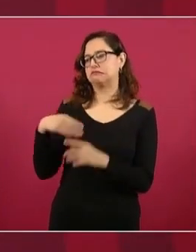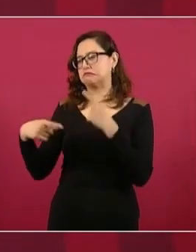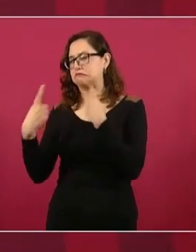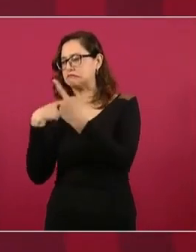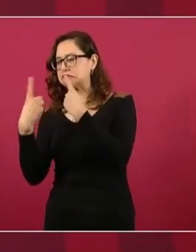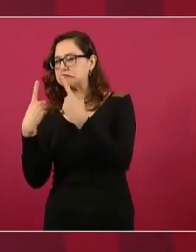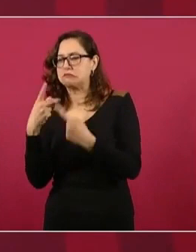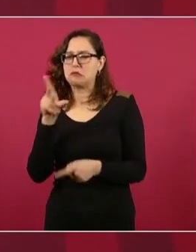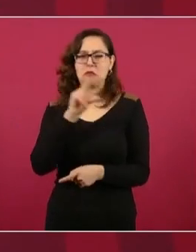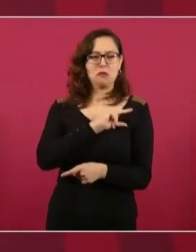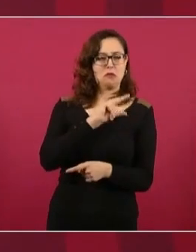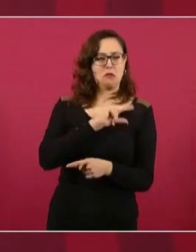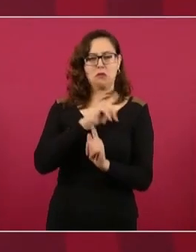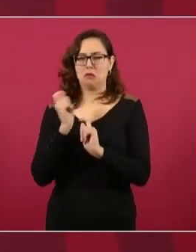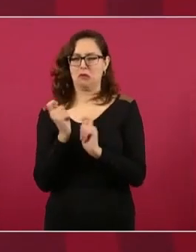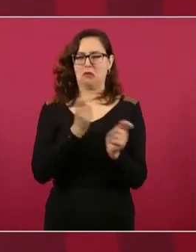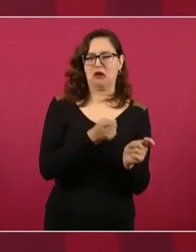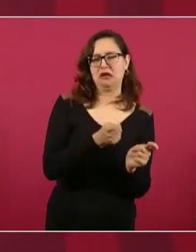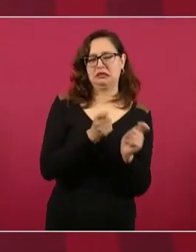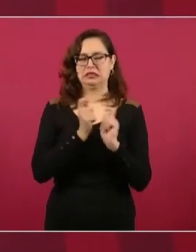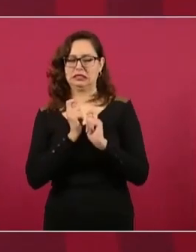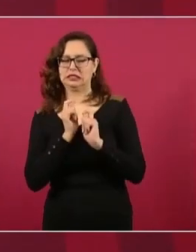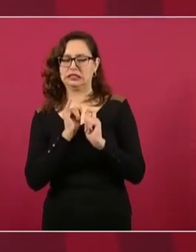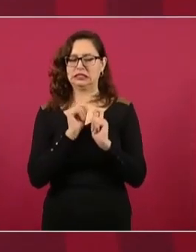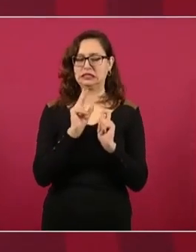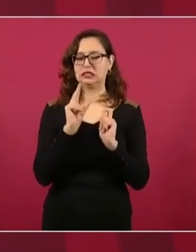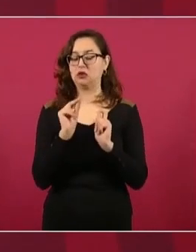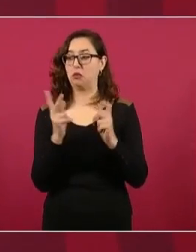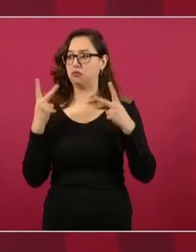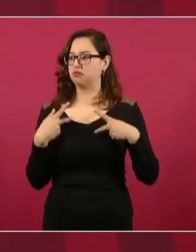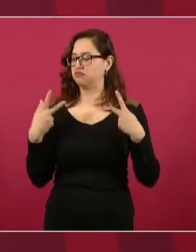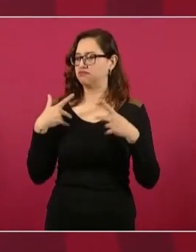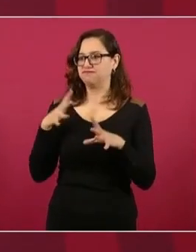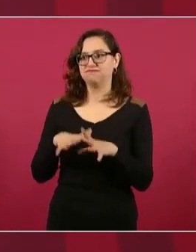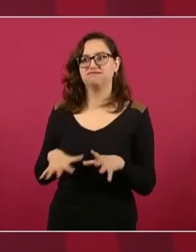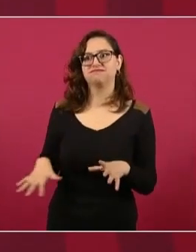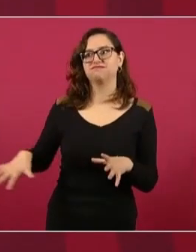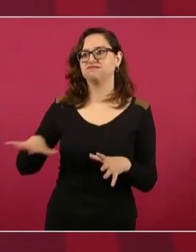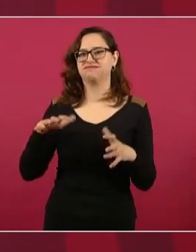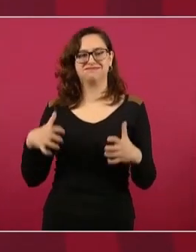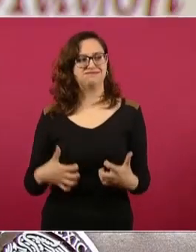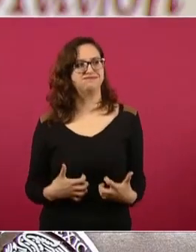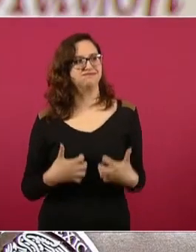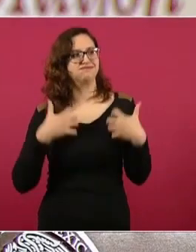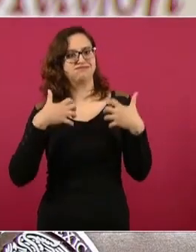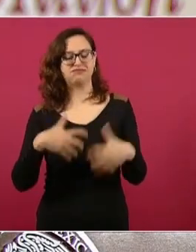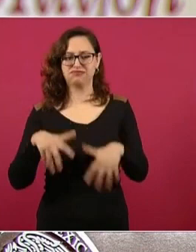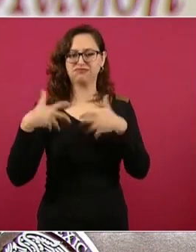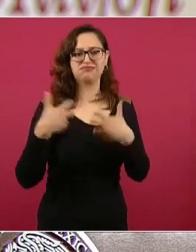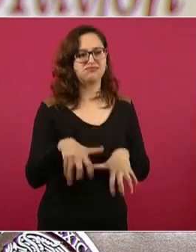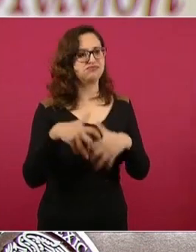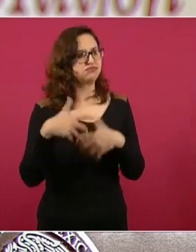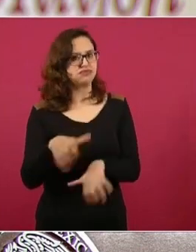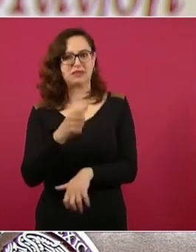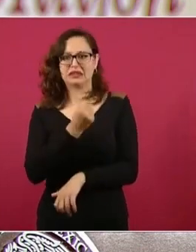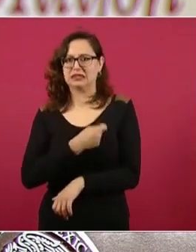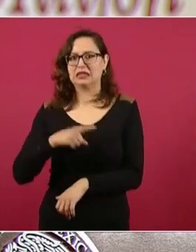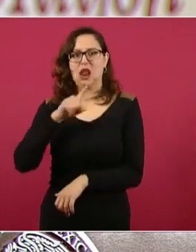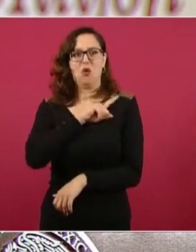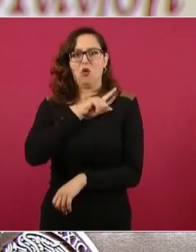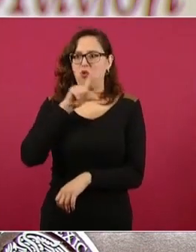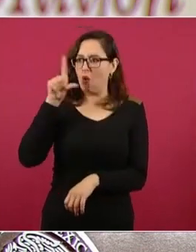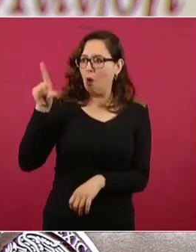privatizar, y hubo movilizaciones sociales de defensa de la seguridad social y de la salud